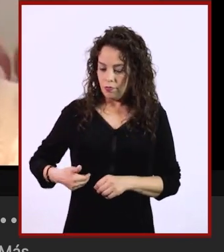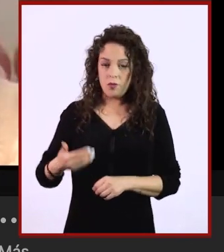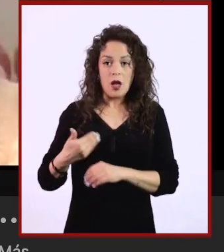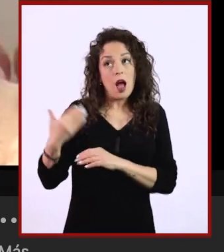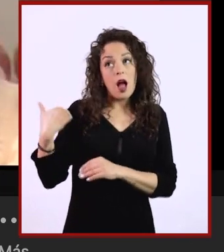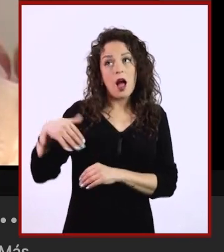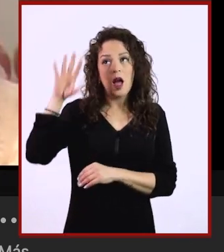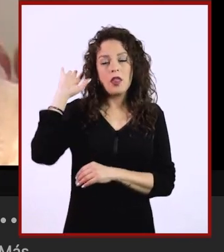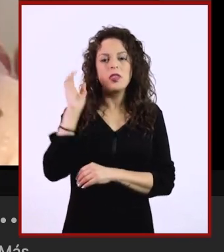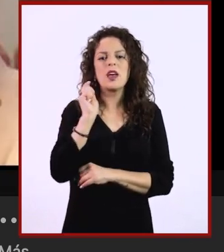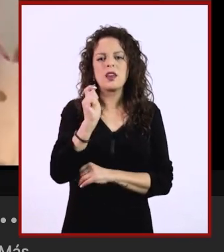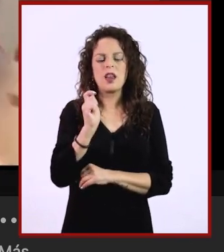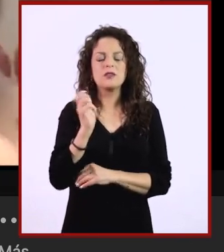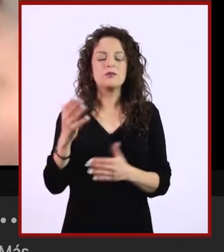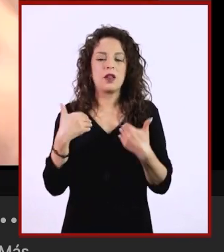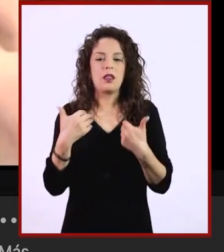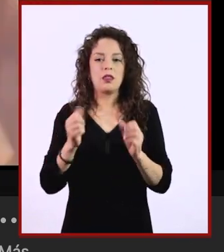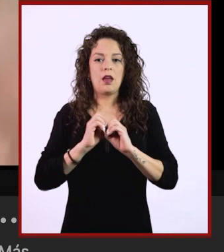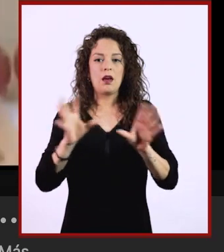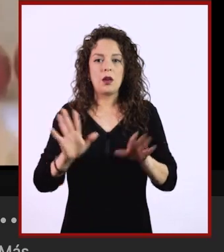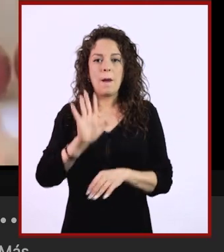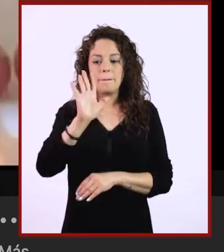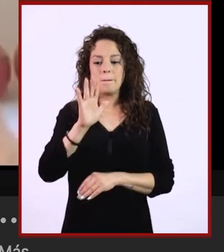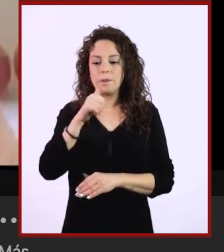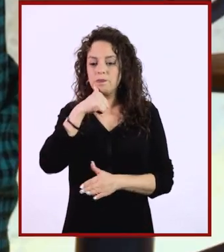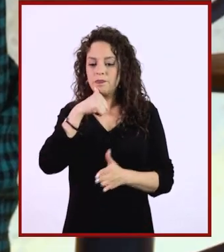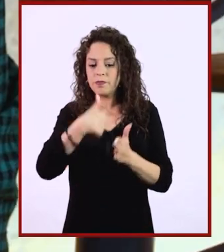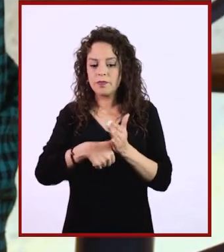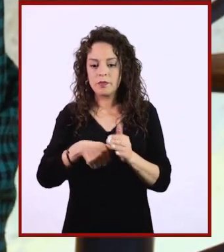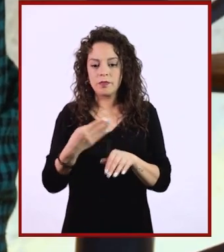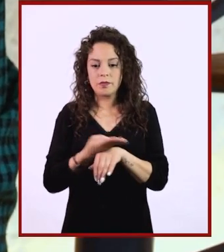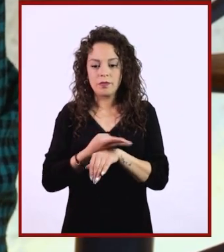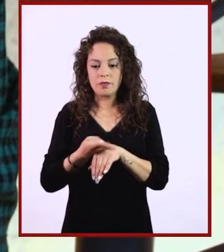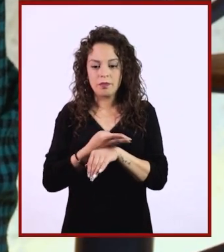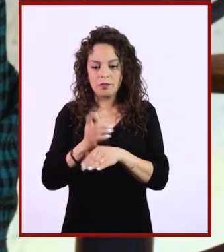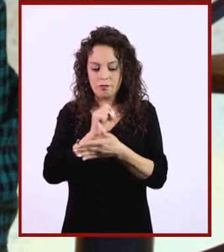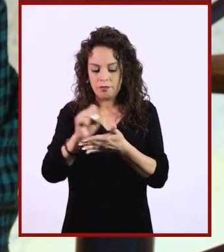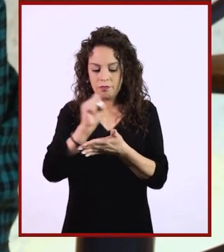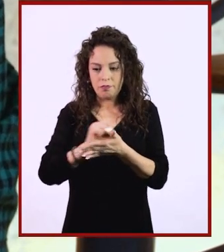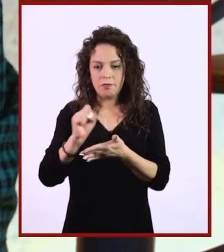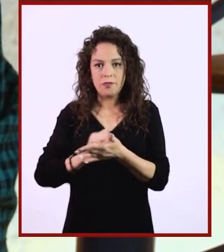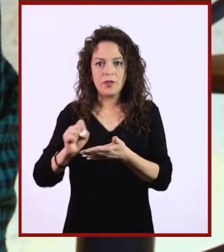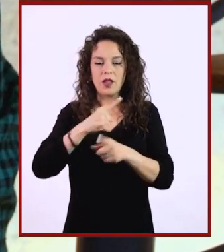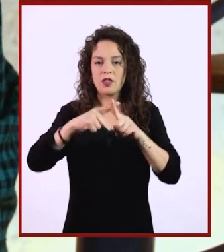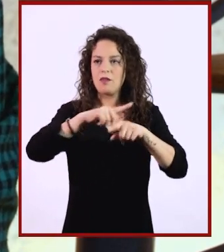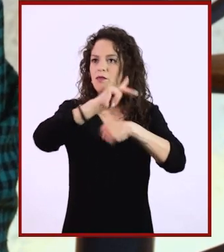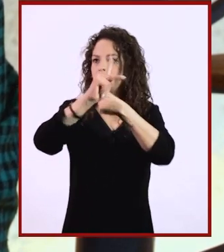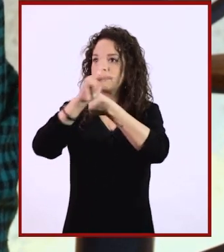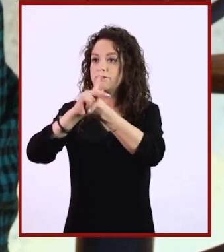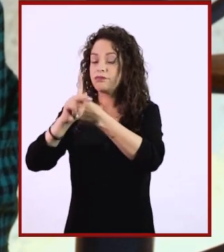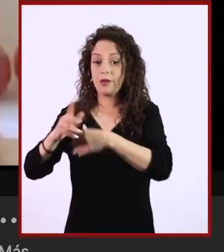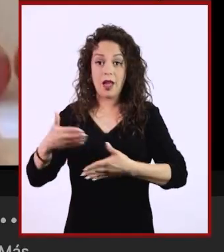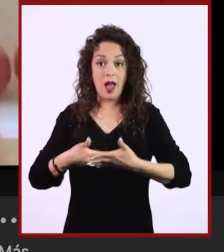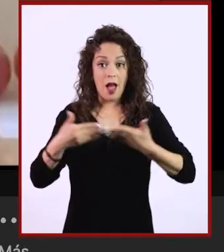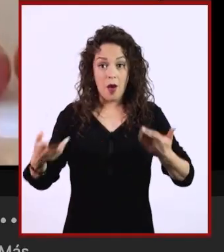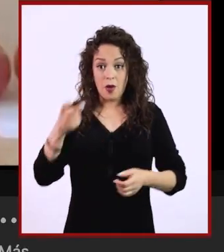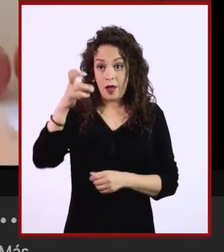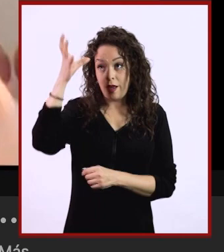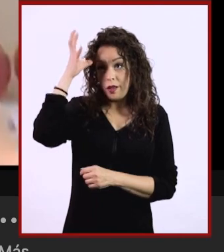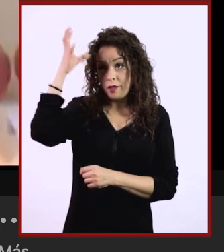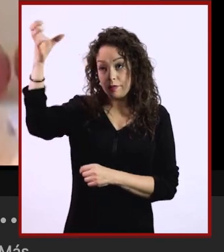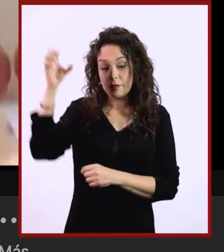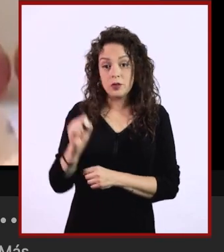entendida como prácticamente una carta blanca que podían hacer los países lo que quisieran, ¿no? Hoy por hoy el concepto de soberanía